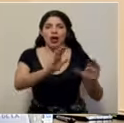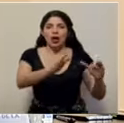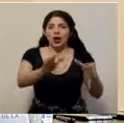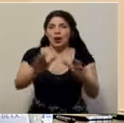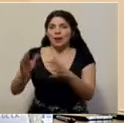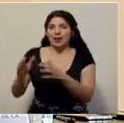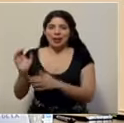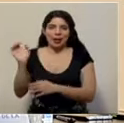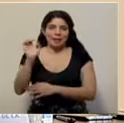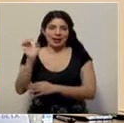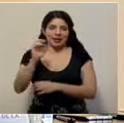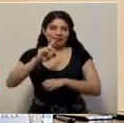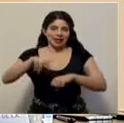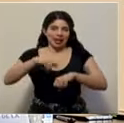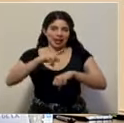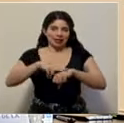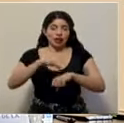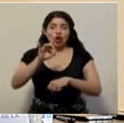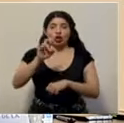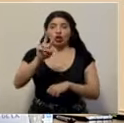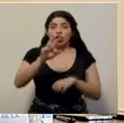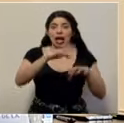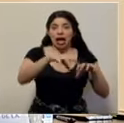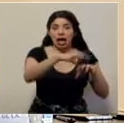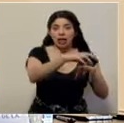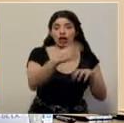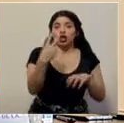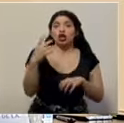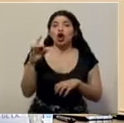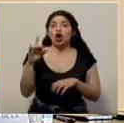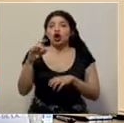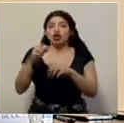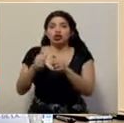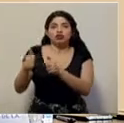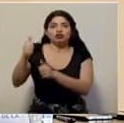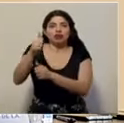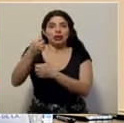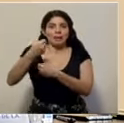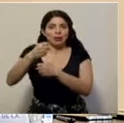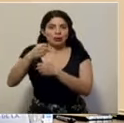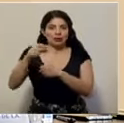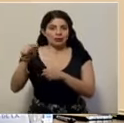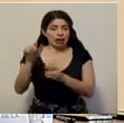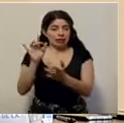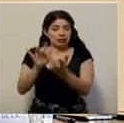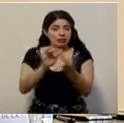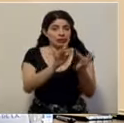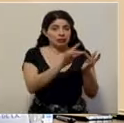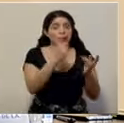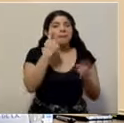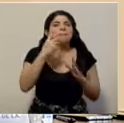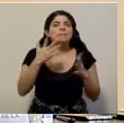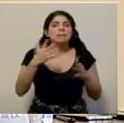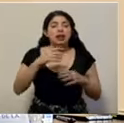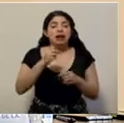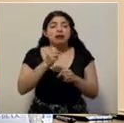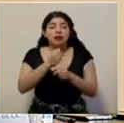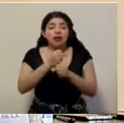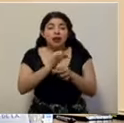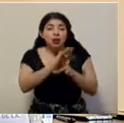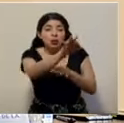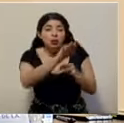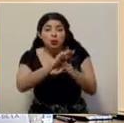a nivel nacional, 82 cantones y 8 intendencias municipales, para tratar de reforzar el trabajo en los